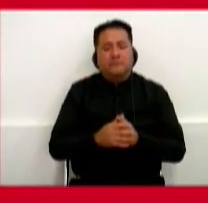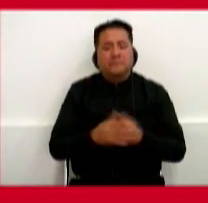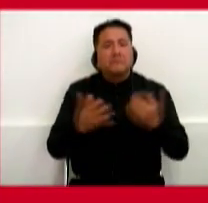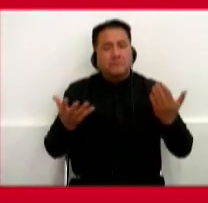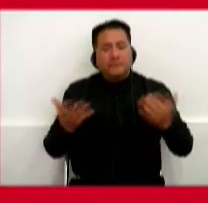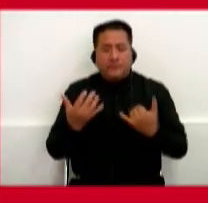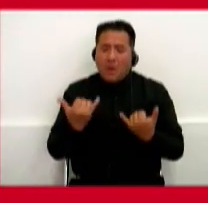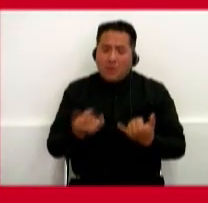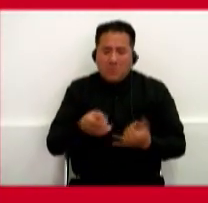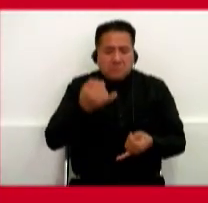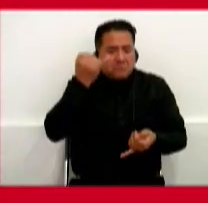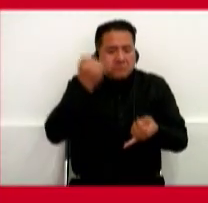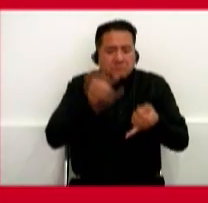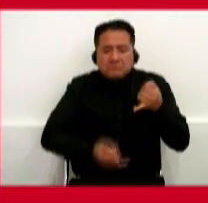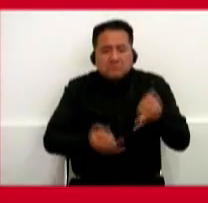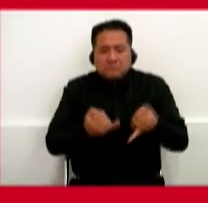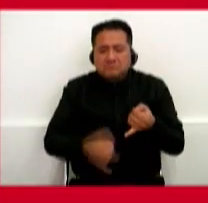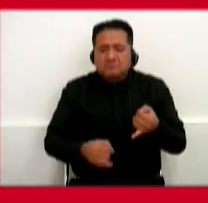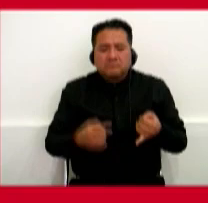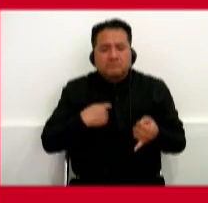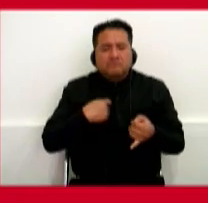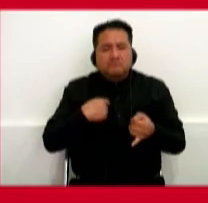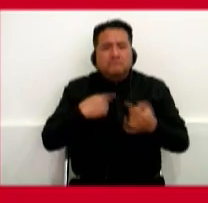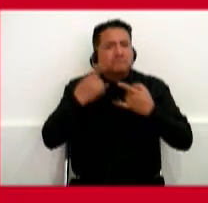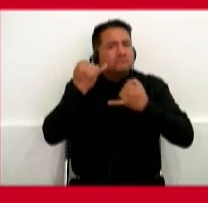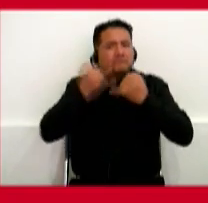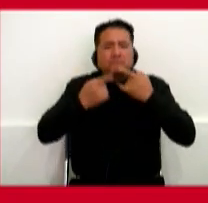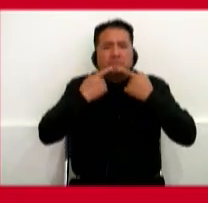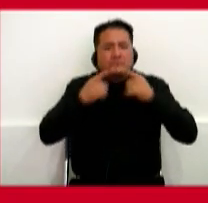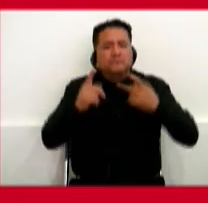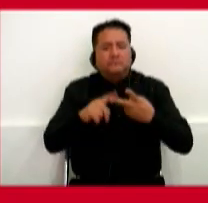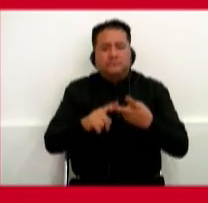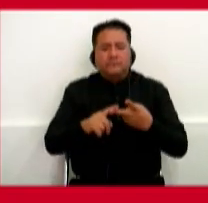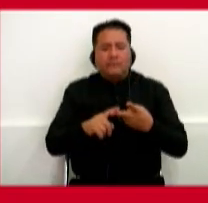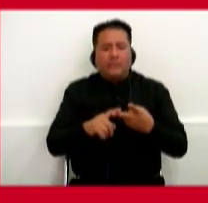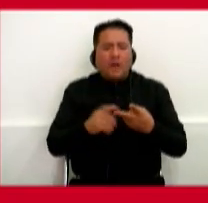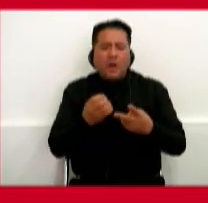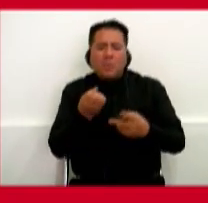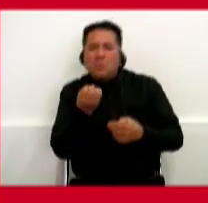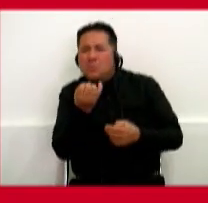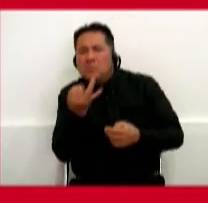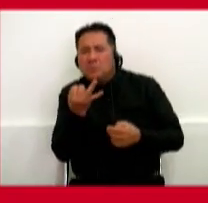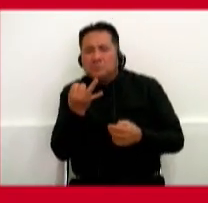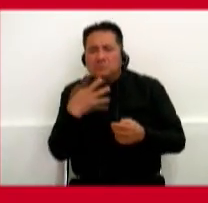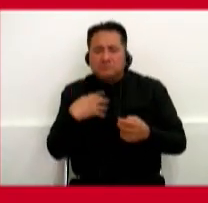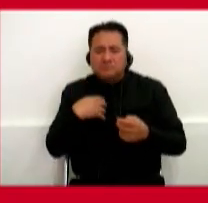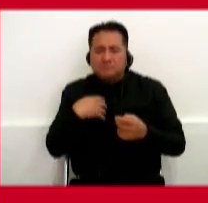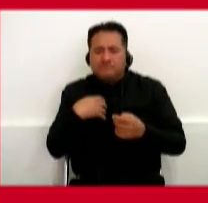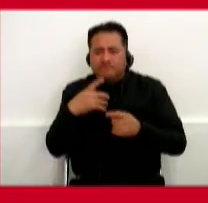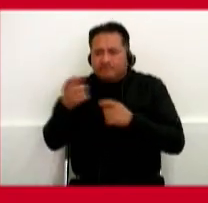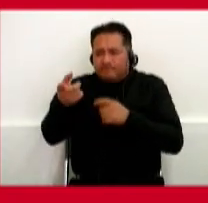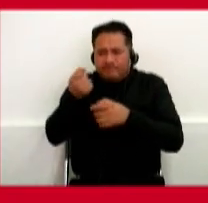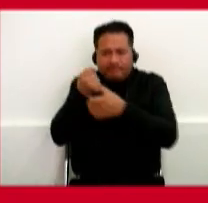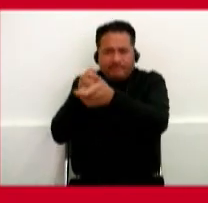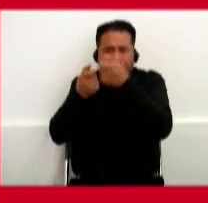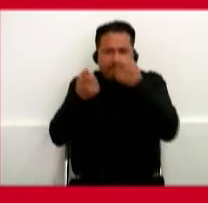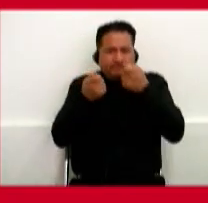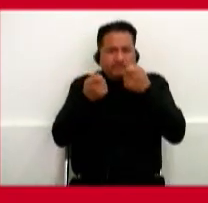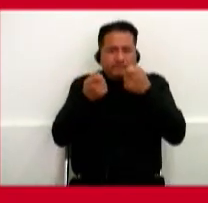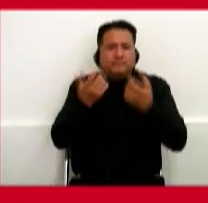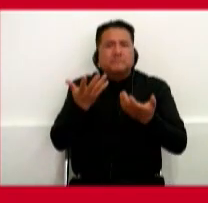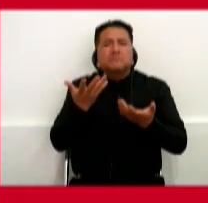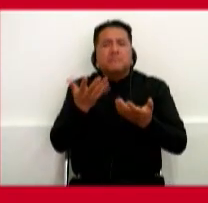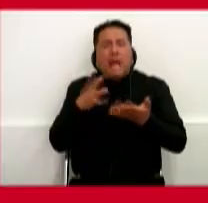Ahora, como conclusiones, ¿qué podemos rescatar? Como conclusiones, nosotros estamos convencidos de que hemos generado